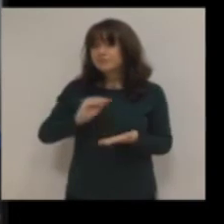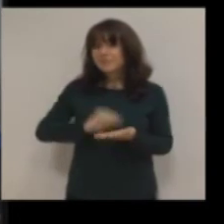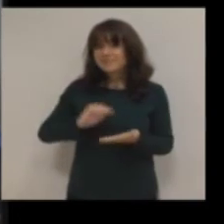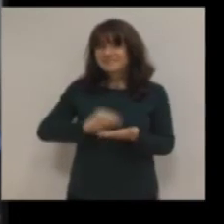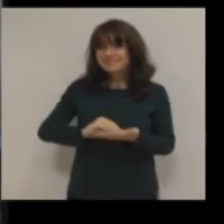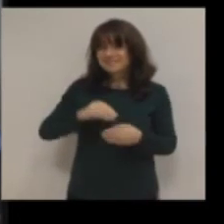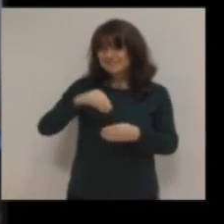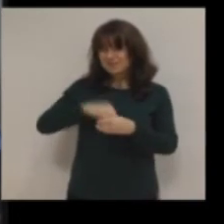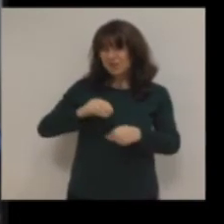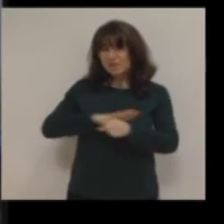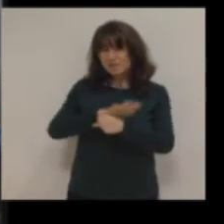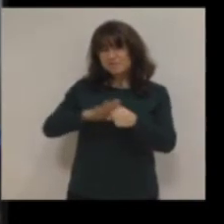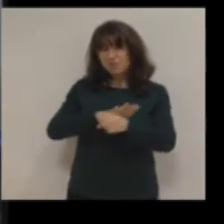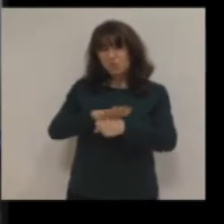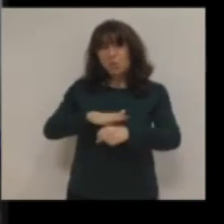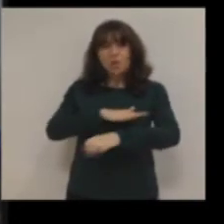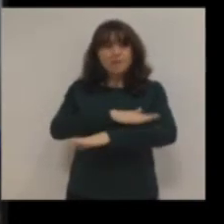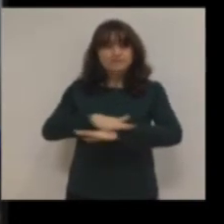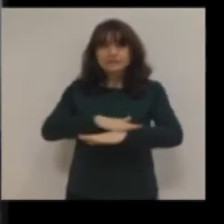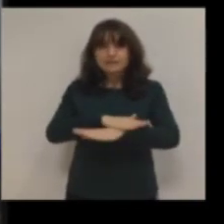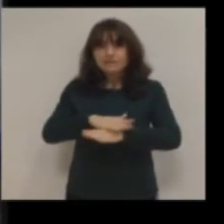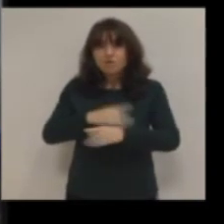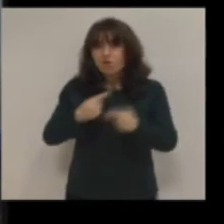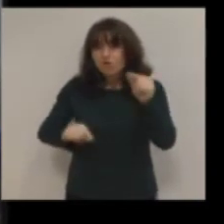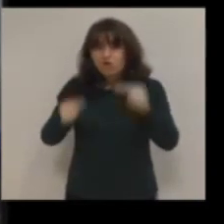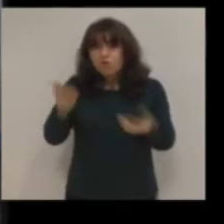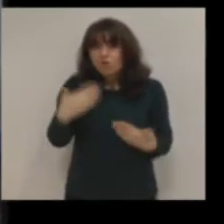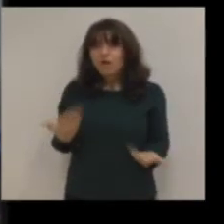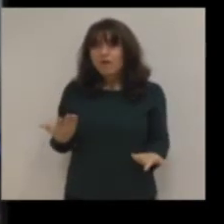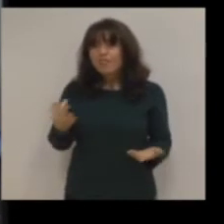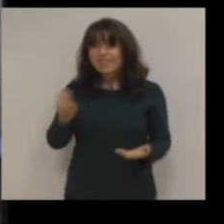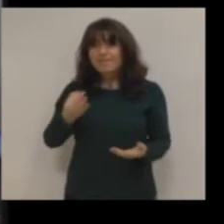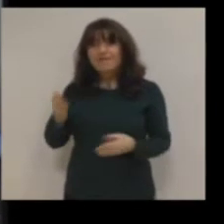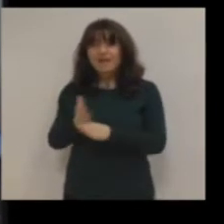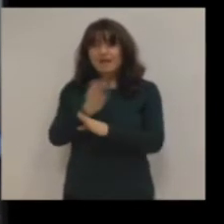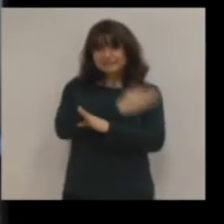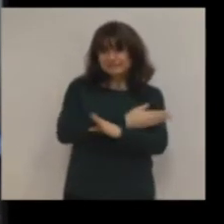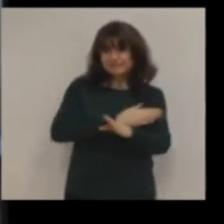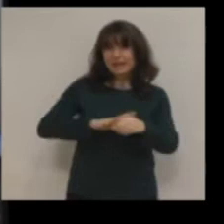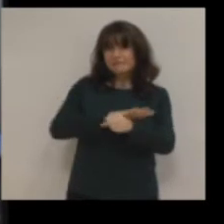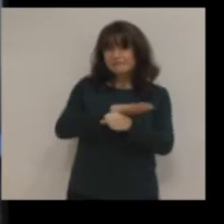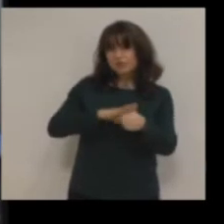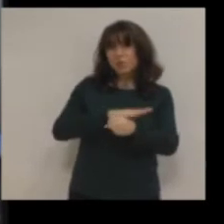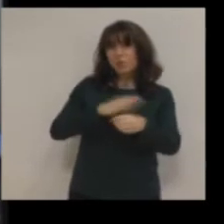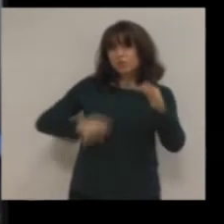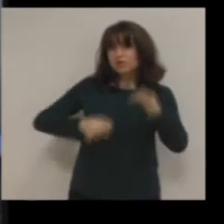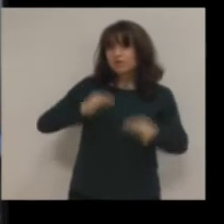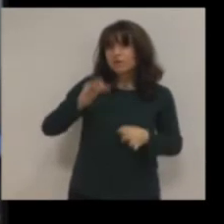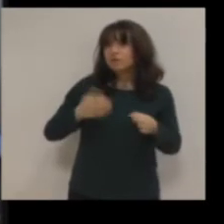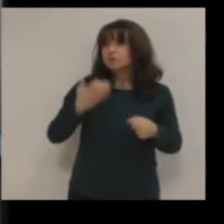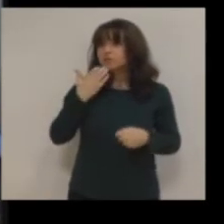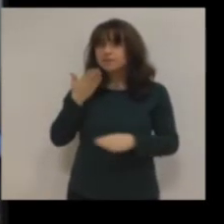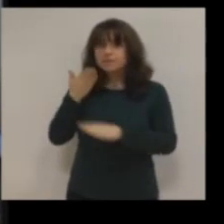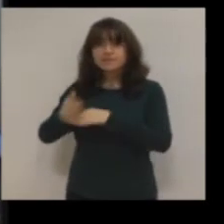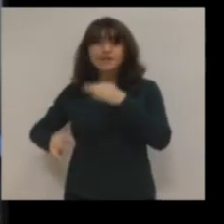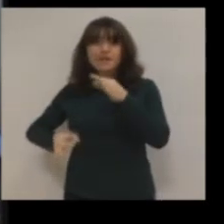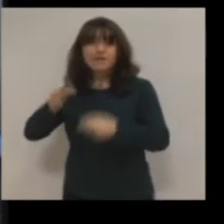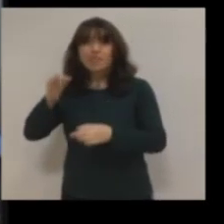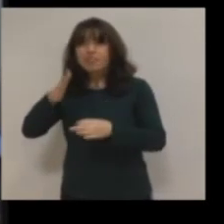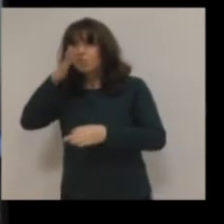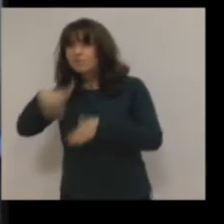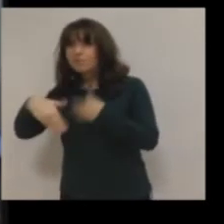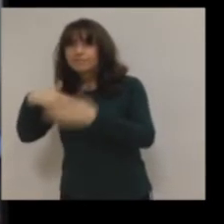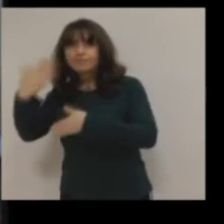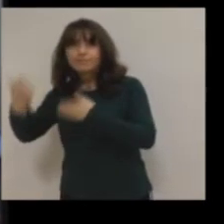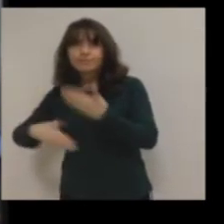ámbito administrativo, sino que tiene que tener corrección en el ámbito jurisdiccional. Pero como tú bien decías, ir al ámbito jurisdiccional te cuesta dinero, que hay muchas